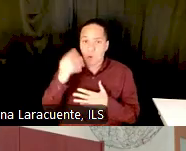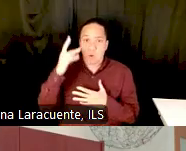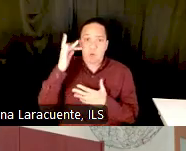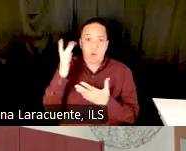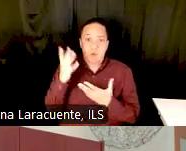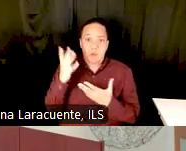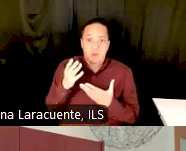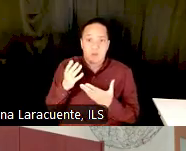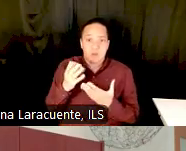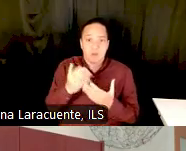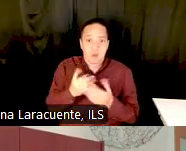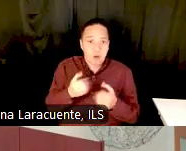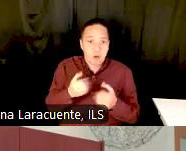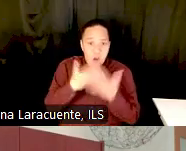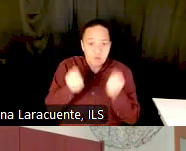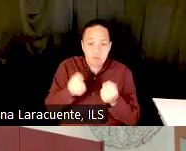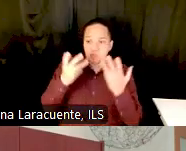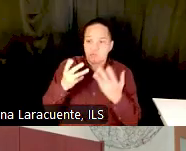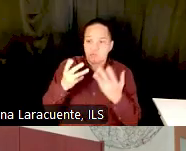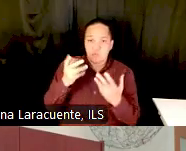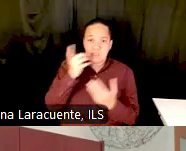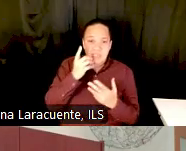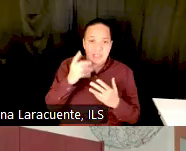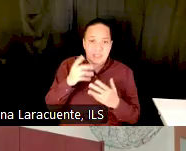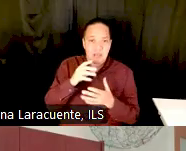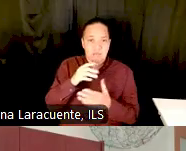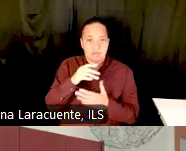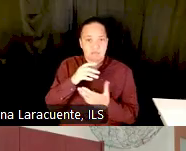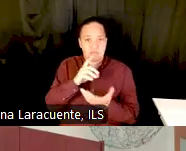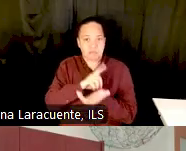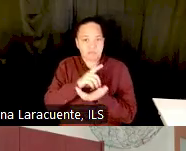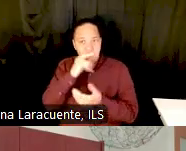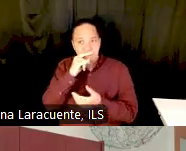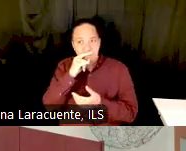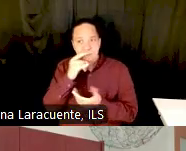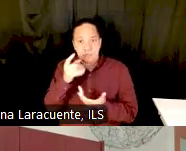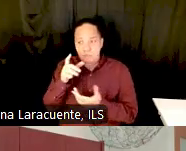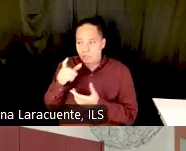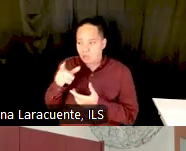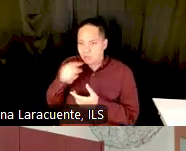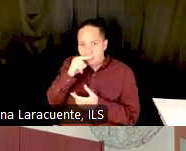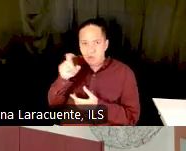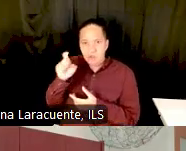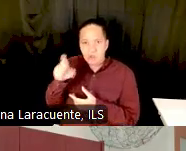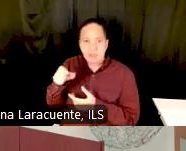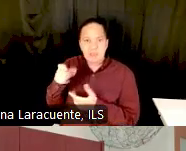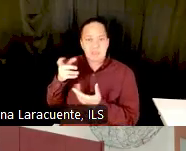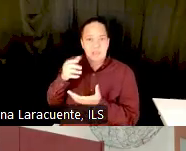muchos dentistas pediátricos que lo acepten. Pues este niño necesita un dentista. Tenía un